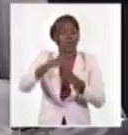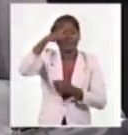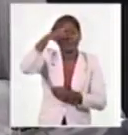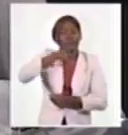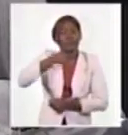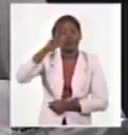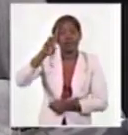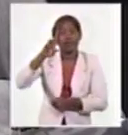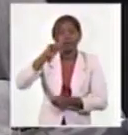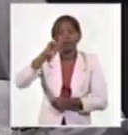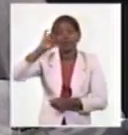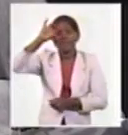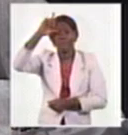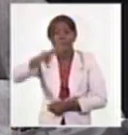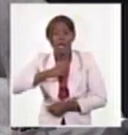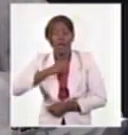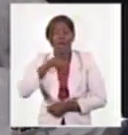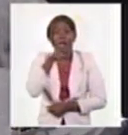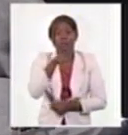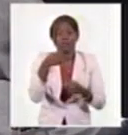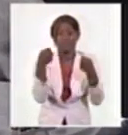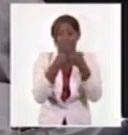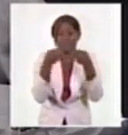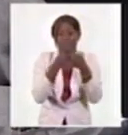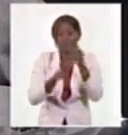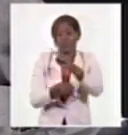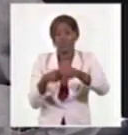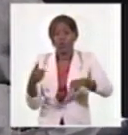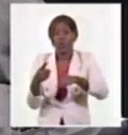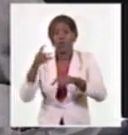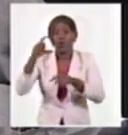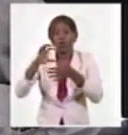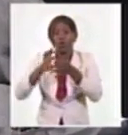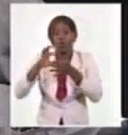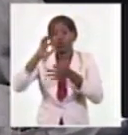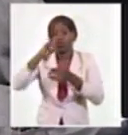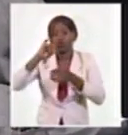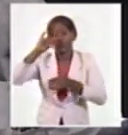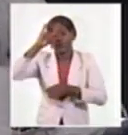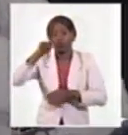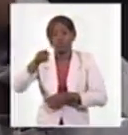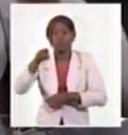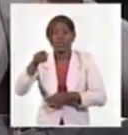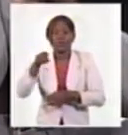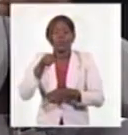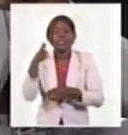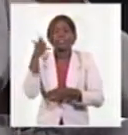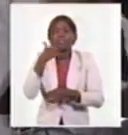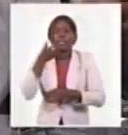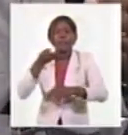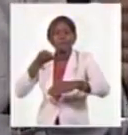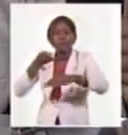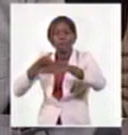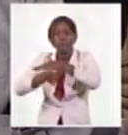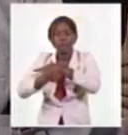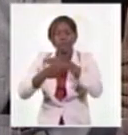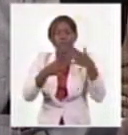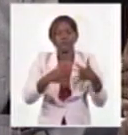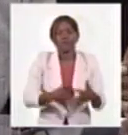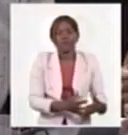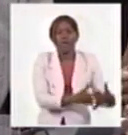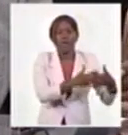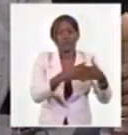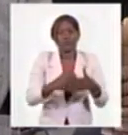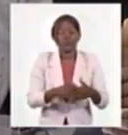que indudablemente es un conflicto que conviene a Estados Unidos incentivar en un momento cuando toda la atención de Rusia